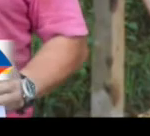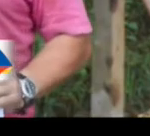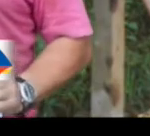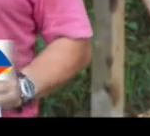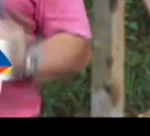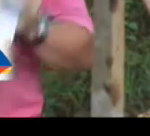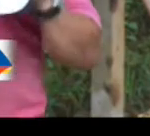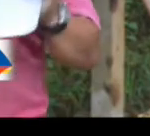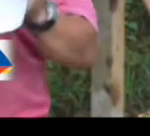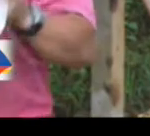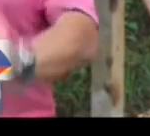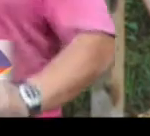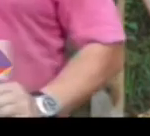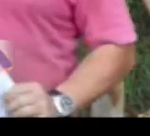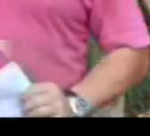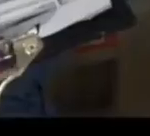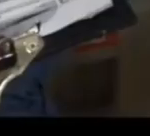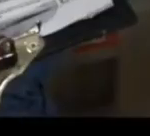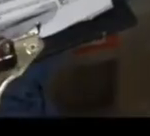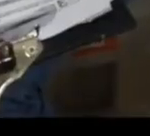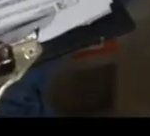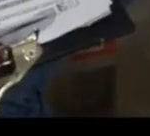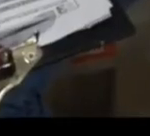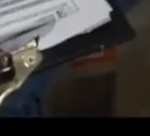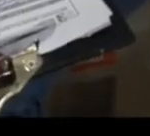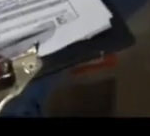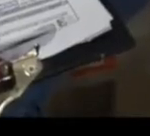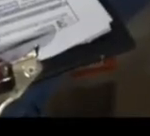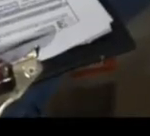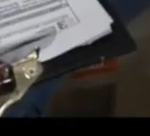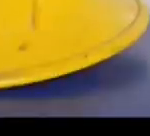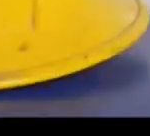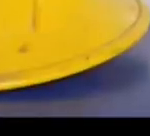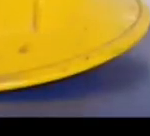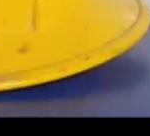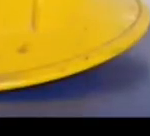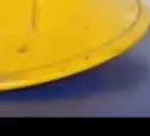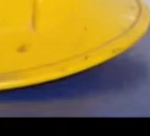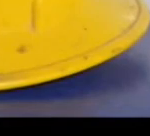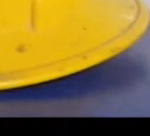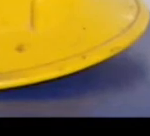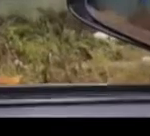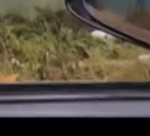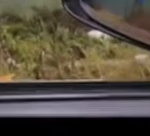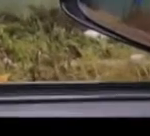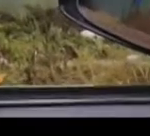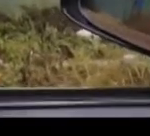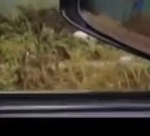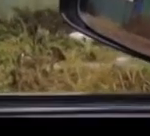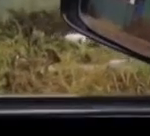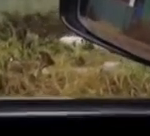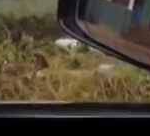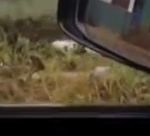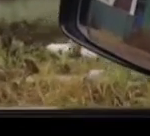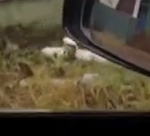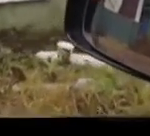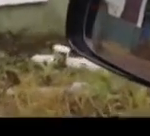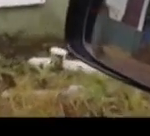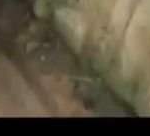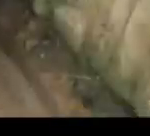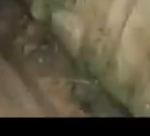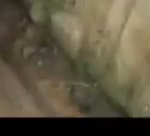muy buena. Yo apoyo a la minería. Se recopilará información como tipos de minería, ubicación e